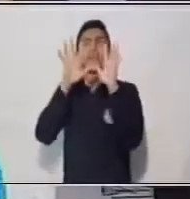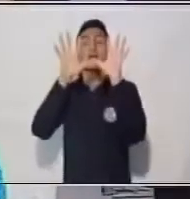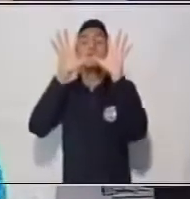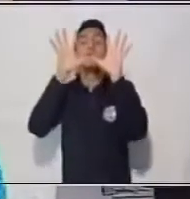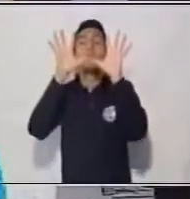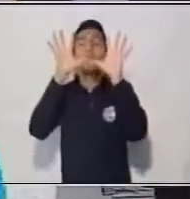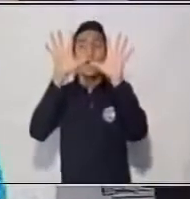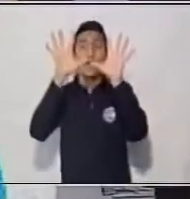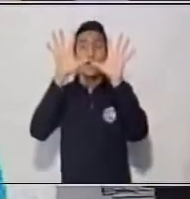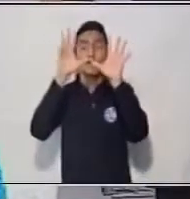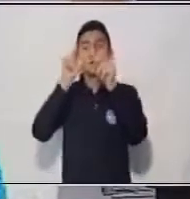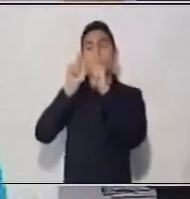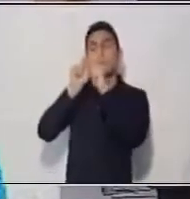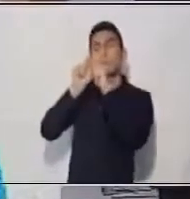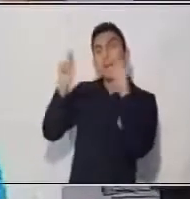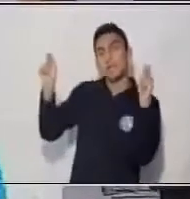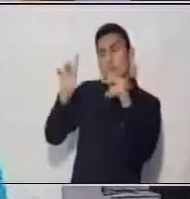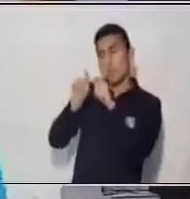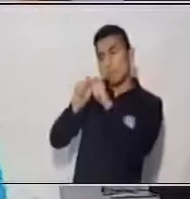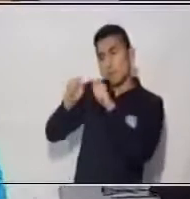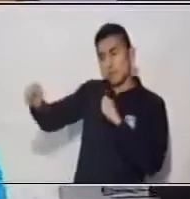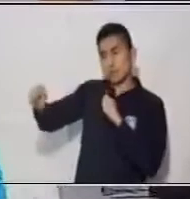10 metros,